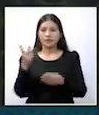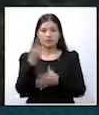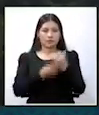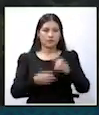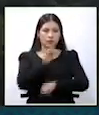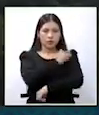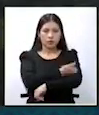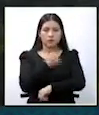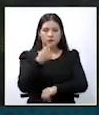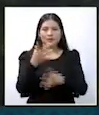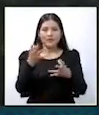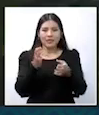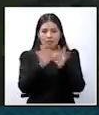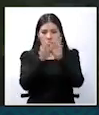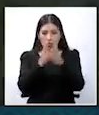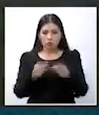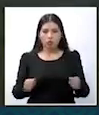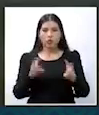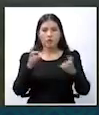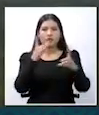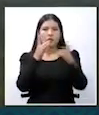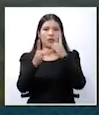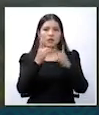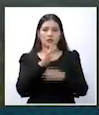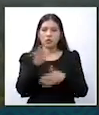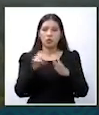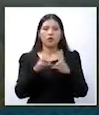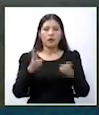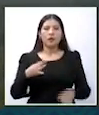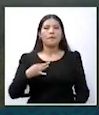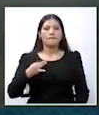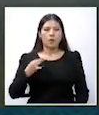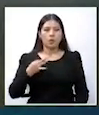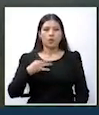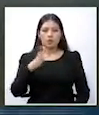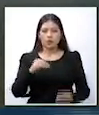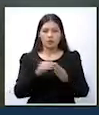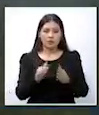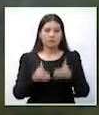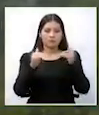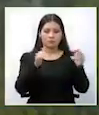solución a través del diálogo. Todo es cuestión de voluntad y predisposición, ratificaron.